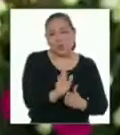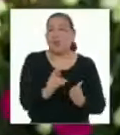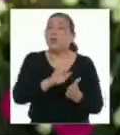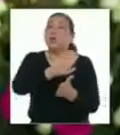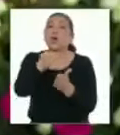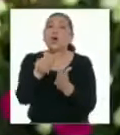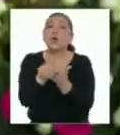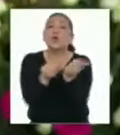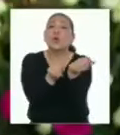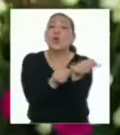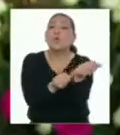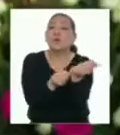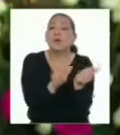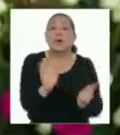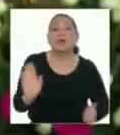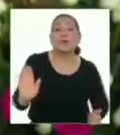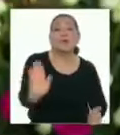son hermanos.